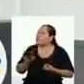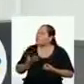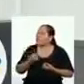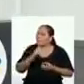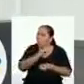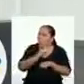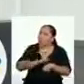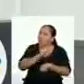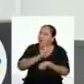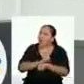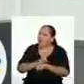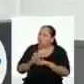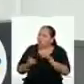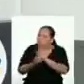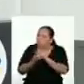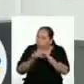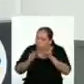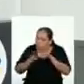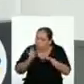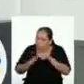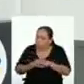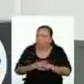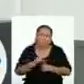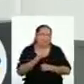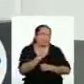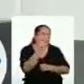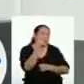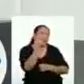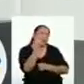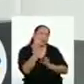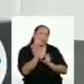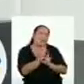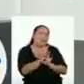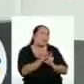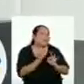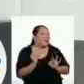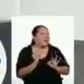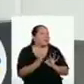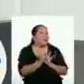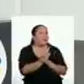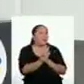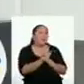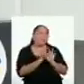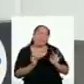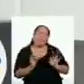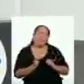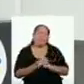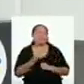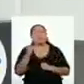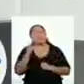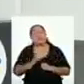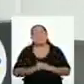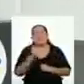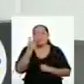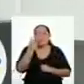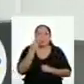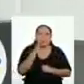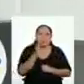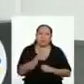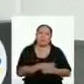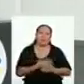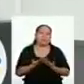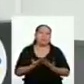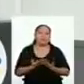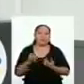Vas una hora pegada a esa laptop. Es que no entiendo nada, nada de nada. O sea, sí entiendo, solo que no me parece.